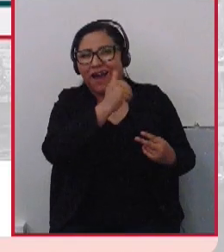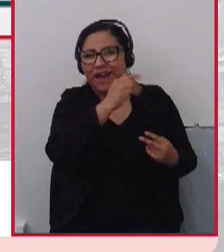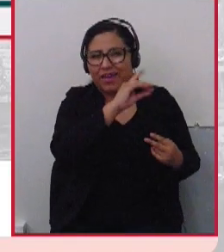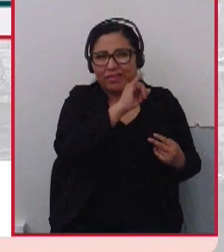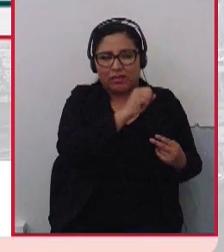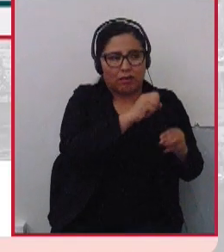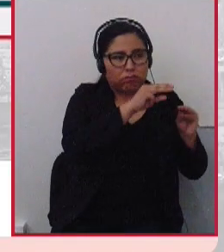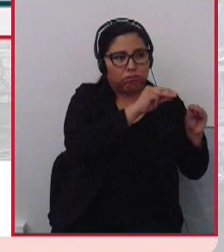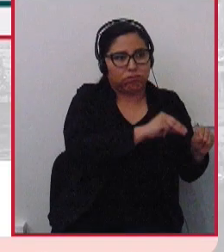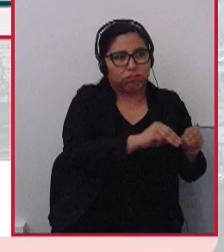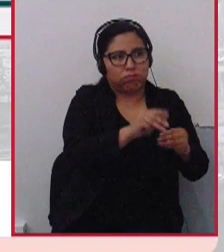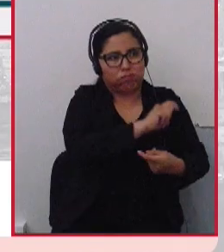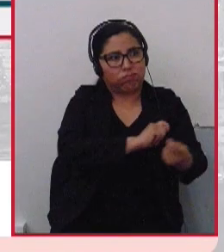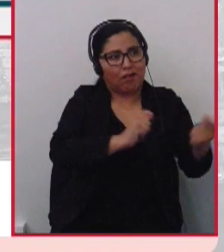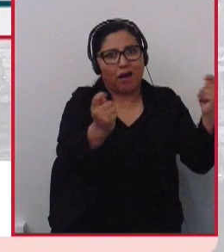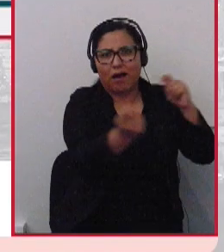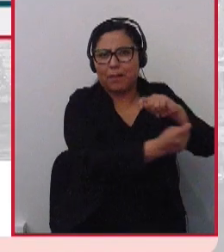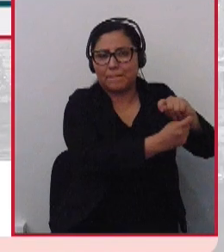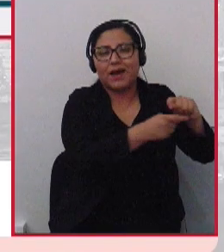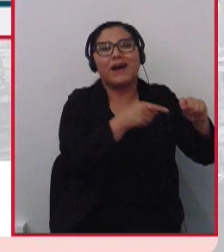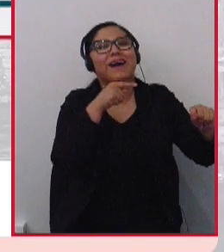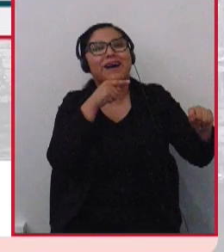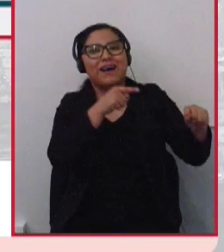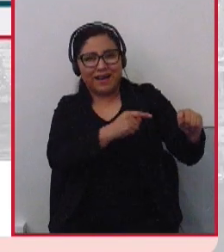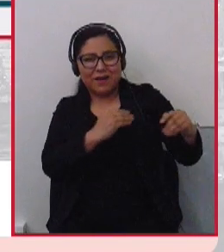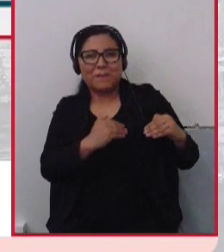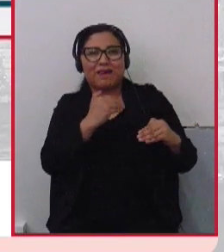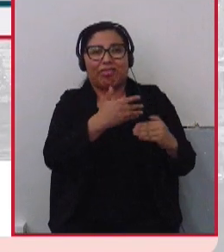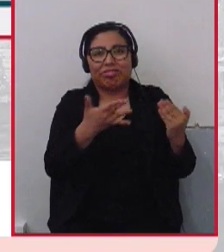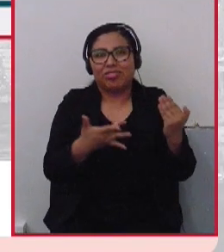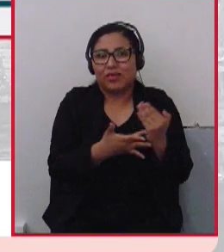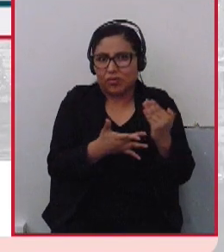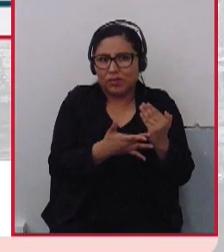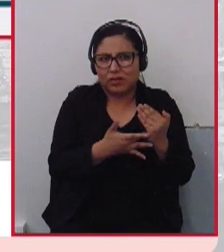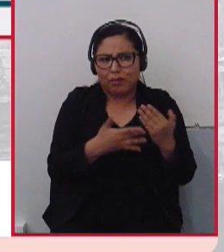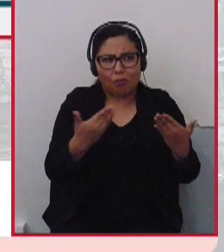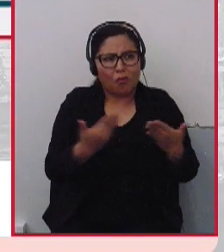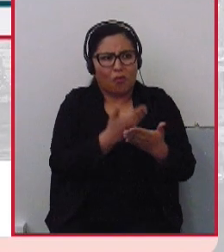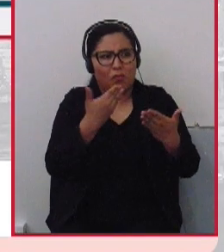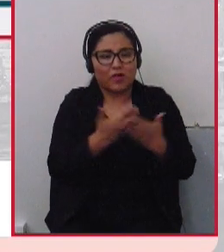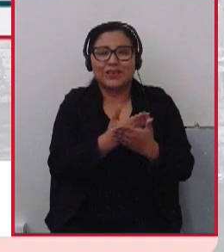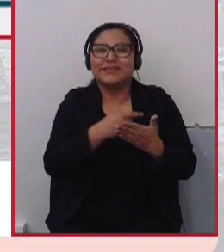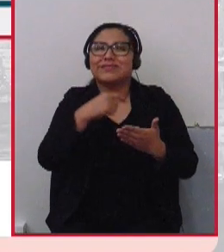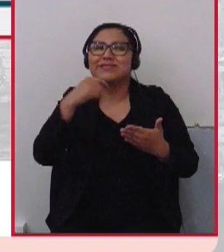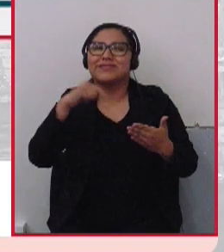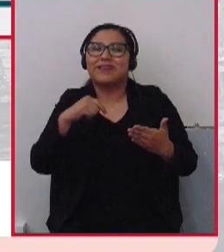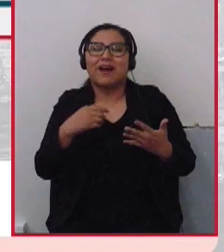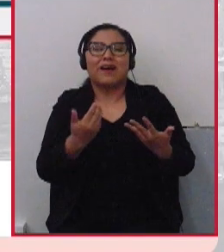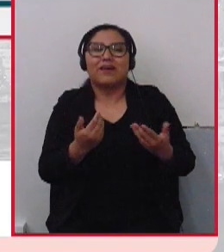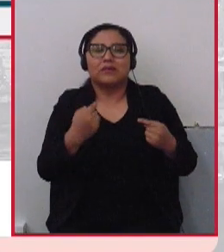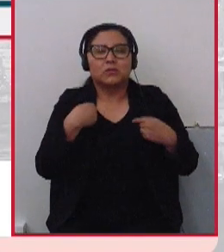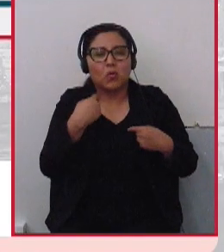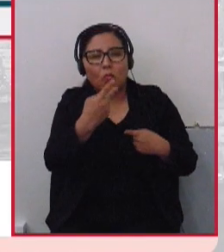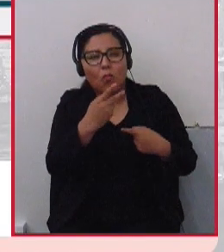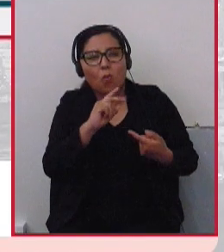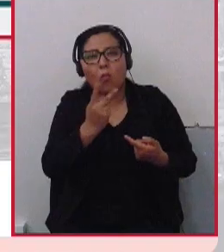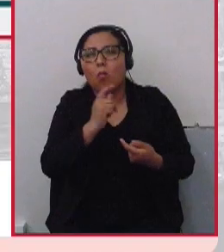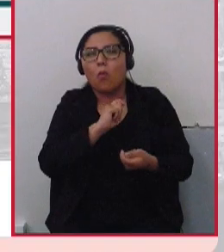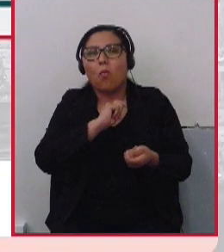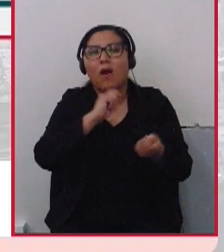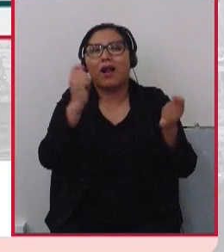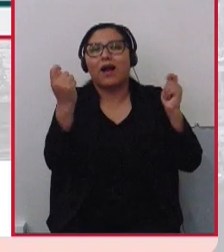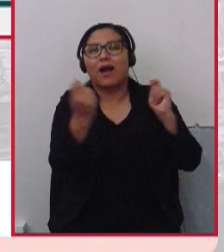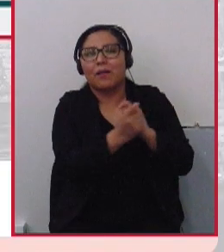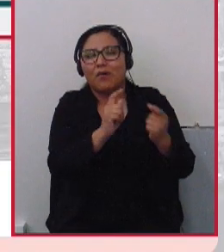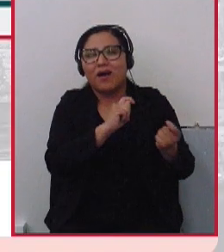a una evolución, y es el siguiente paso. O sea, las tecnologías nuevas tienen que ir mirando cuál es su segundo upgrade, ¿no?